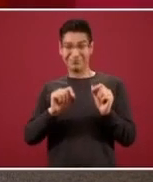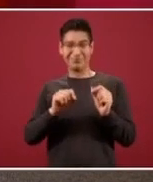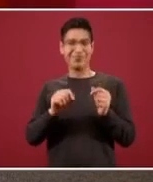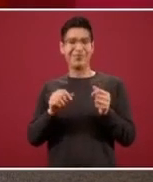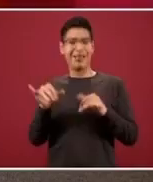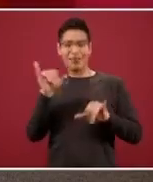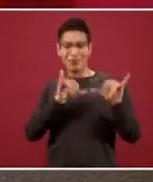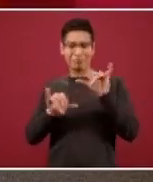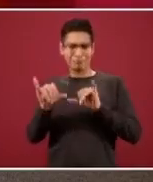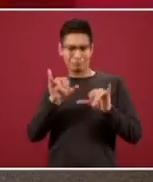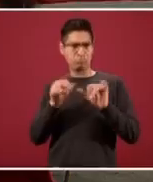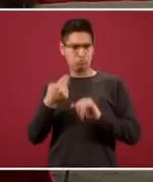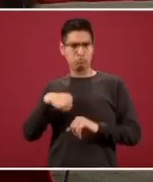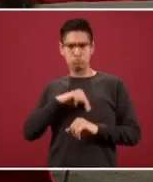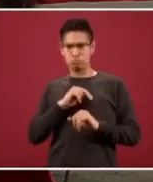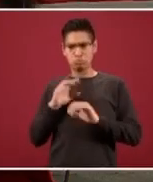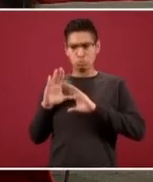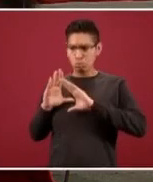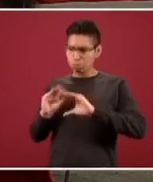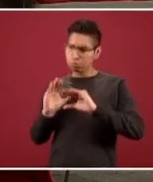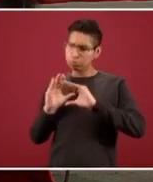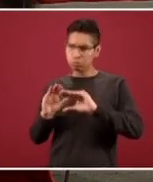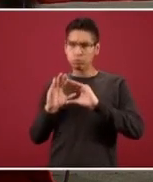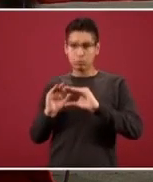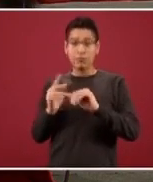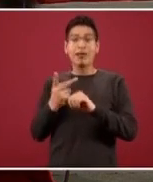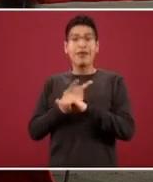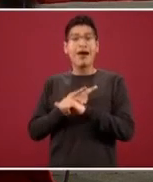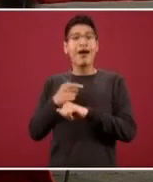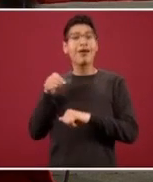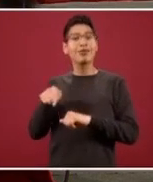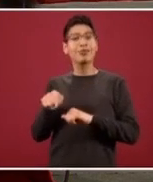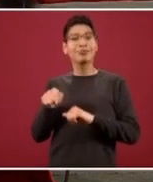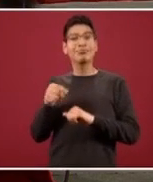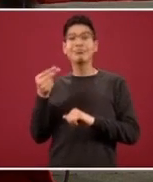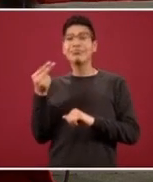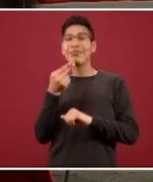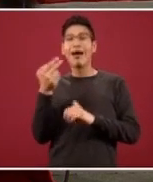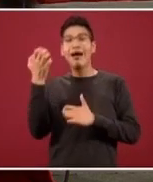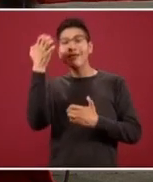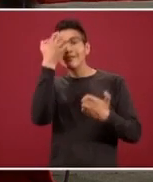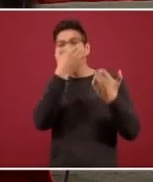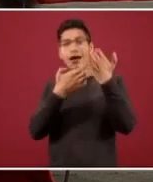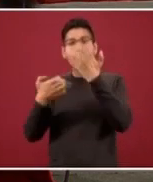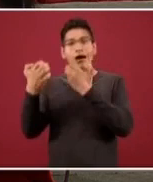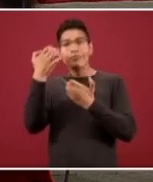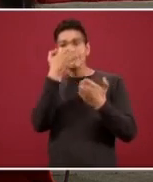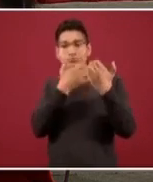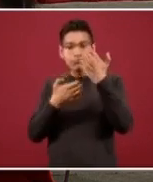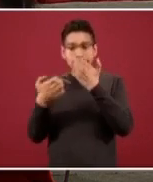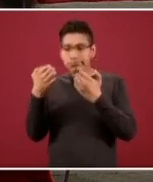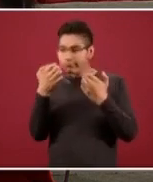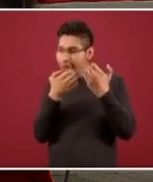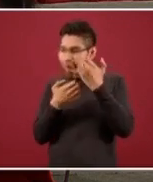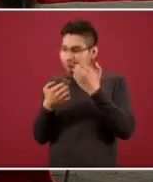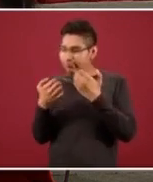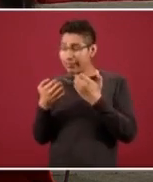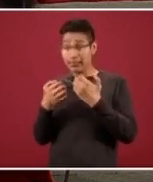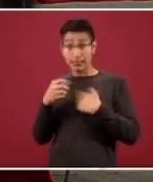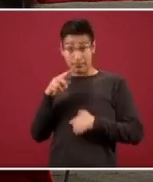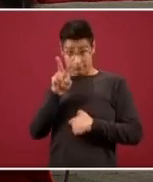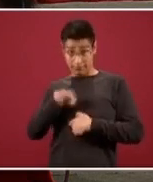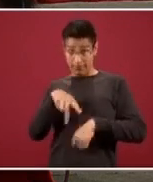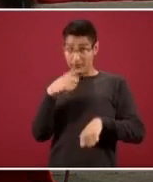montada la técnica, una vez capacitados, ellos tienen que tomar pruebas, diferentes pruebas de pacientes